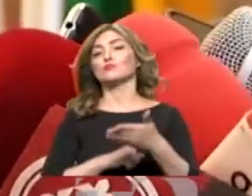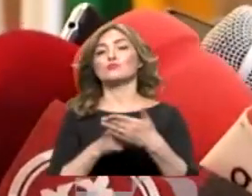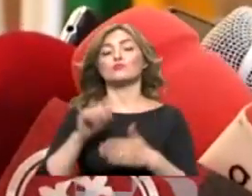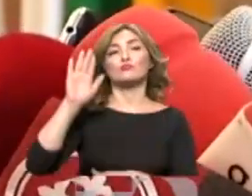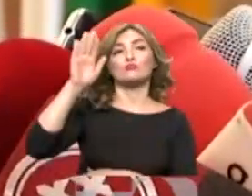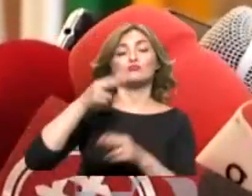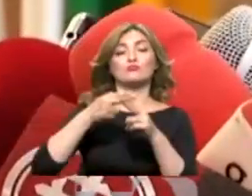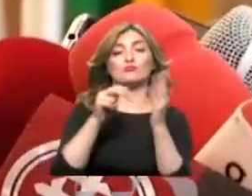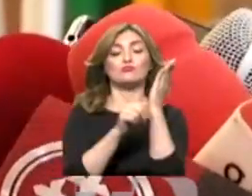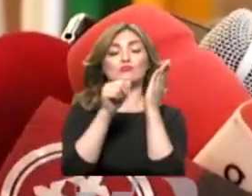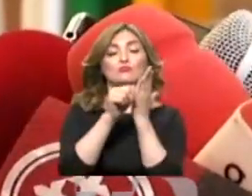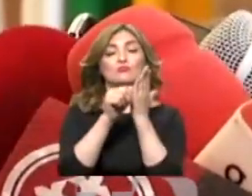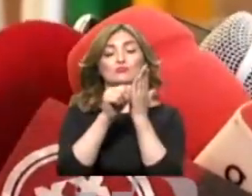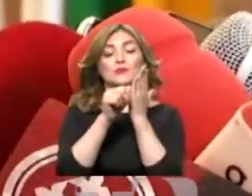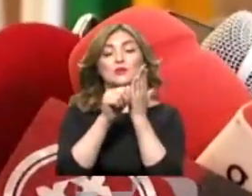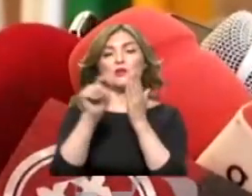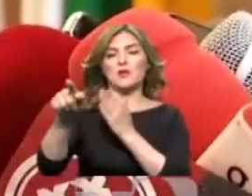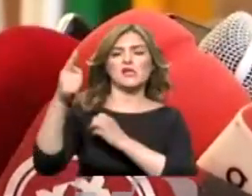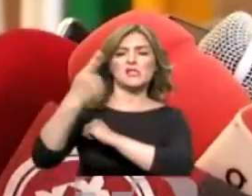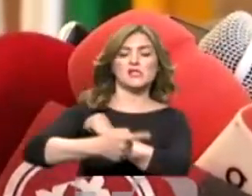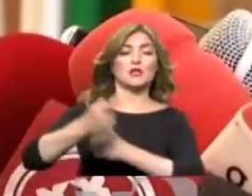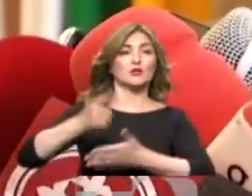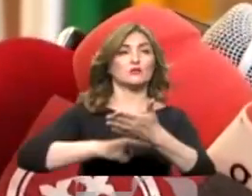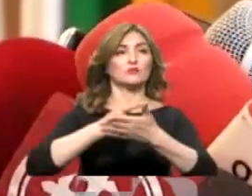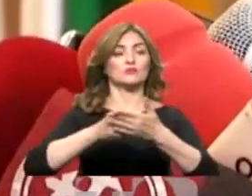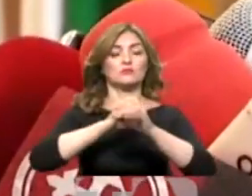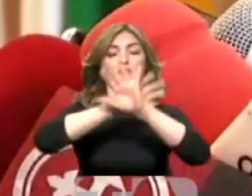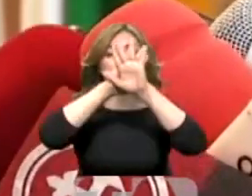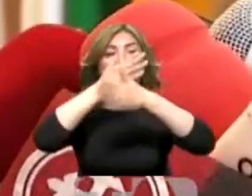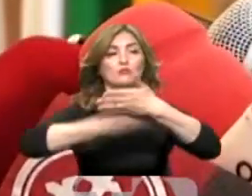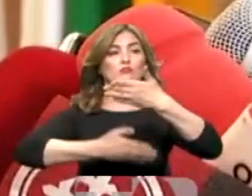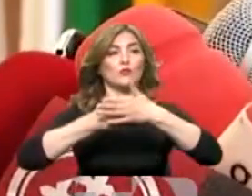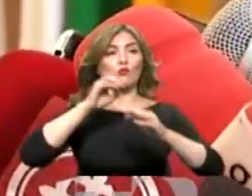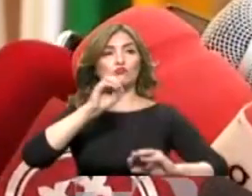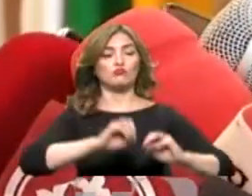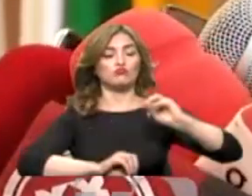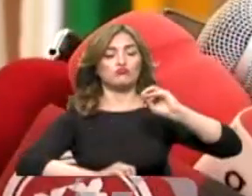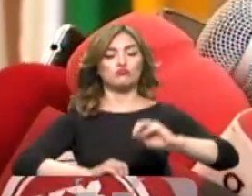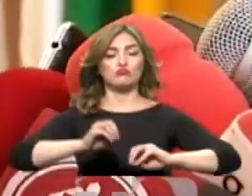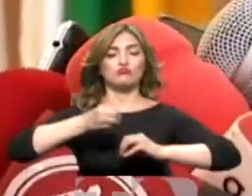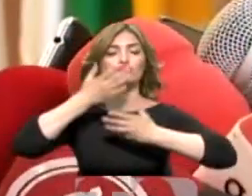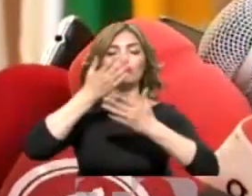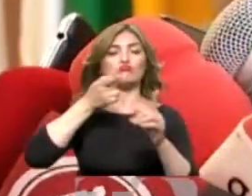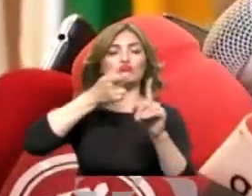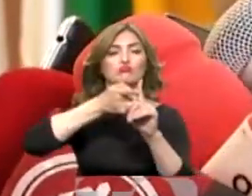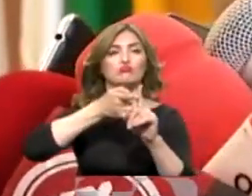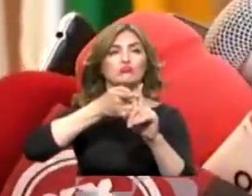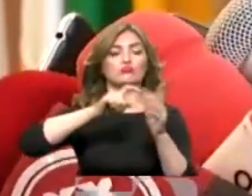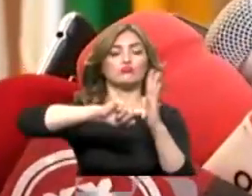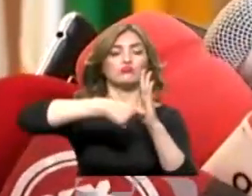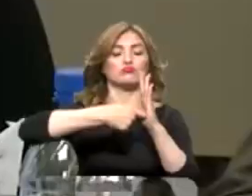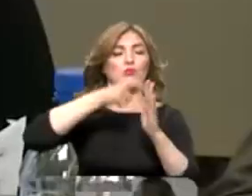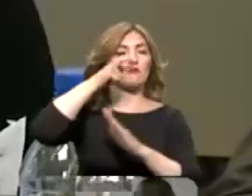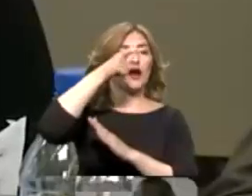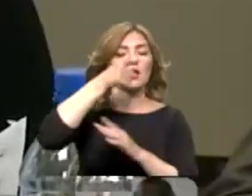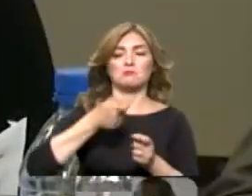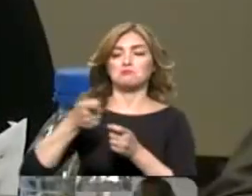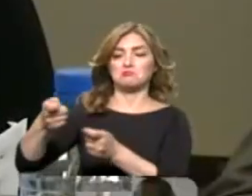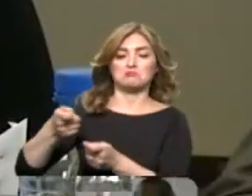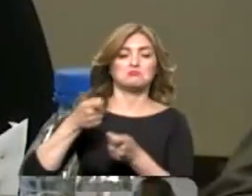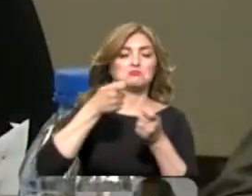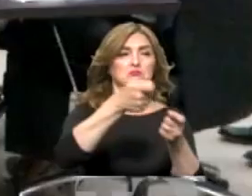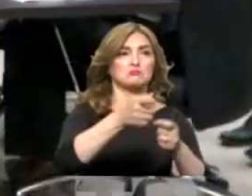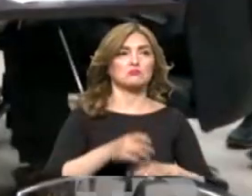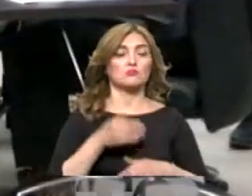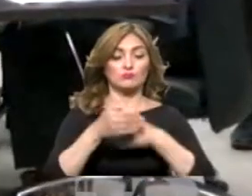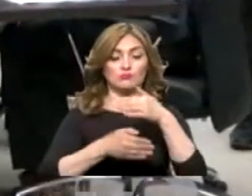señora exministra, aclare de que los documentos o los informes deben ir directamente a la Contraloría y la Fiscalía. Con estos